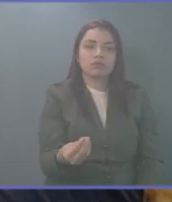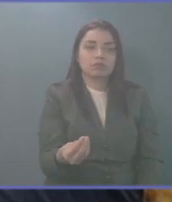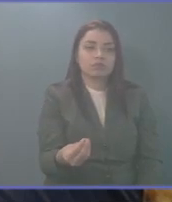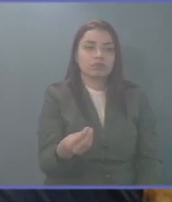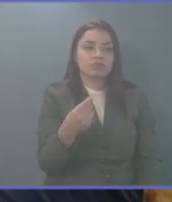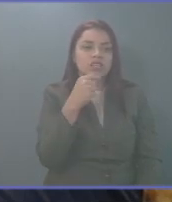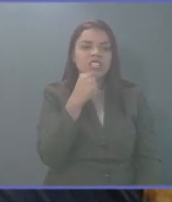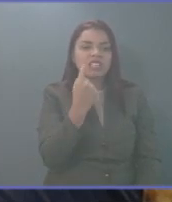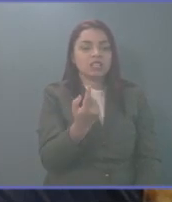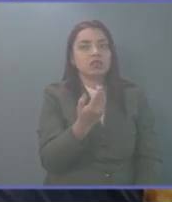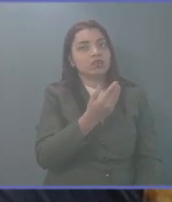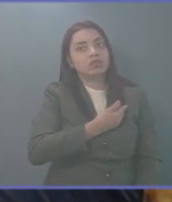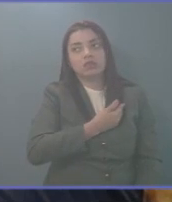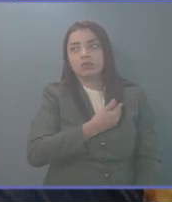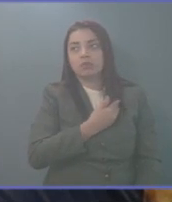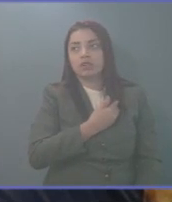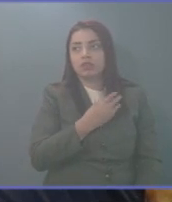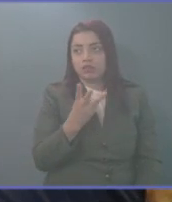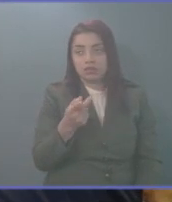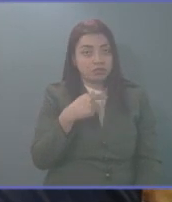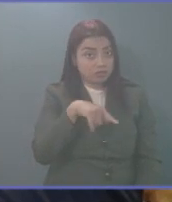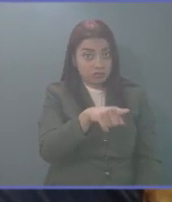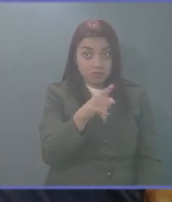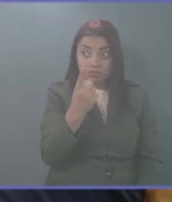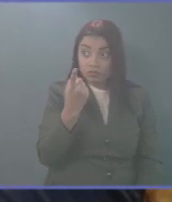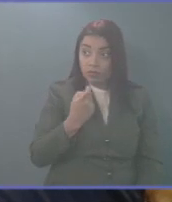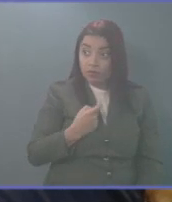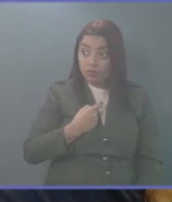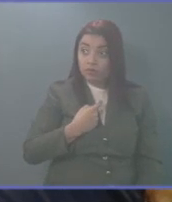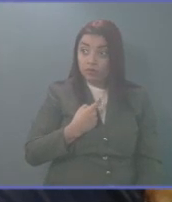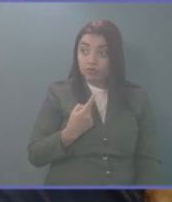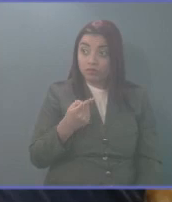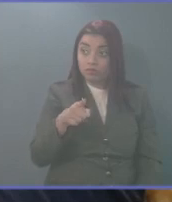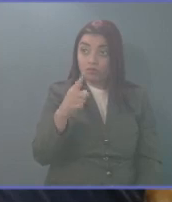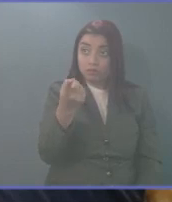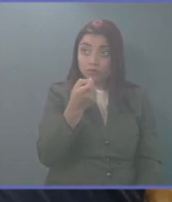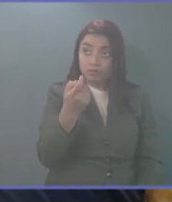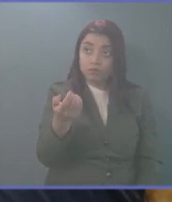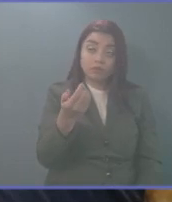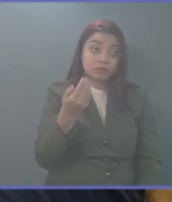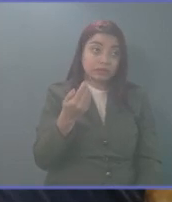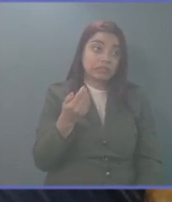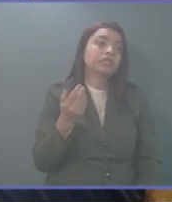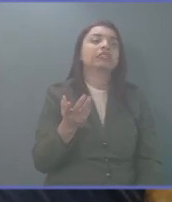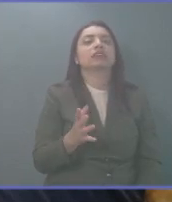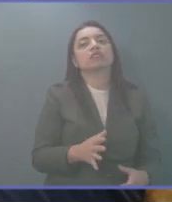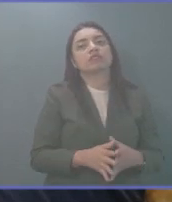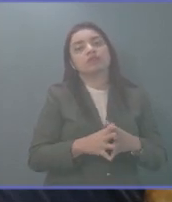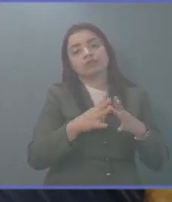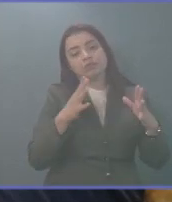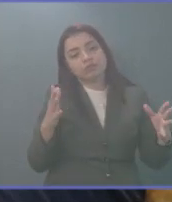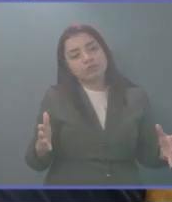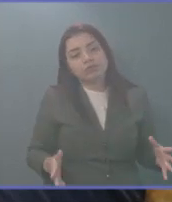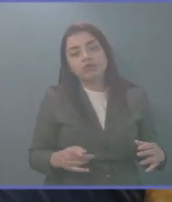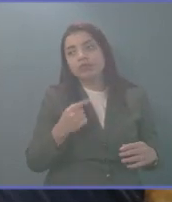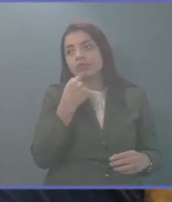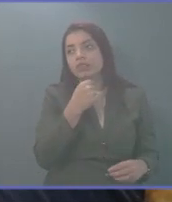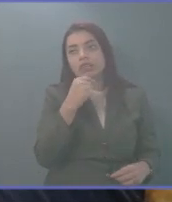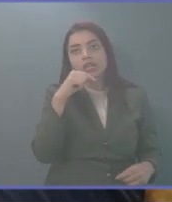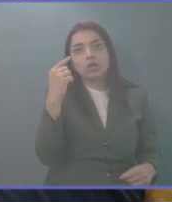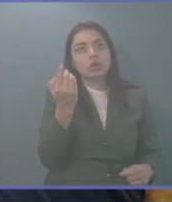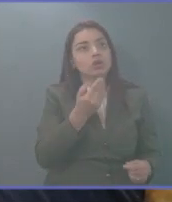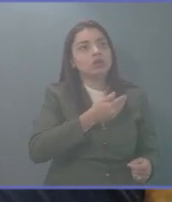es la culpa? ¿Verdad? A eso vamos enfocados, a todo eso. Entonces, si queremos buscar aquí un